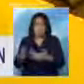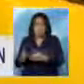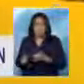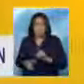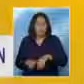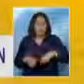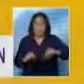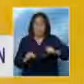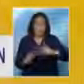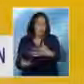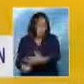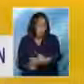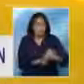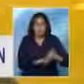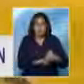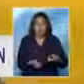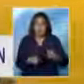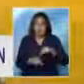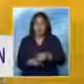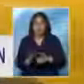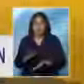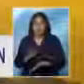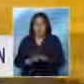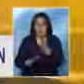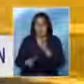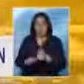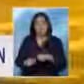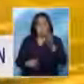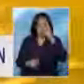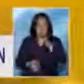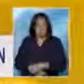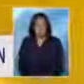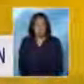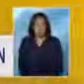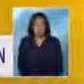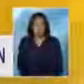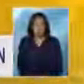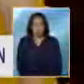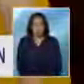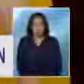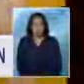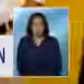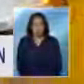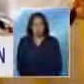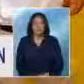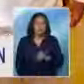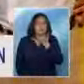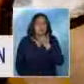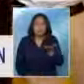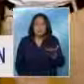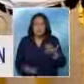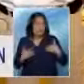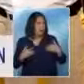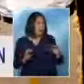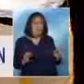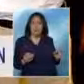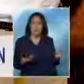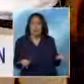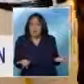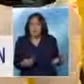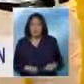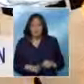que estos sujetos utilizaban al momento de huir de la intervención policial. ¿Qué es lo que pasa? Nada, solamente